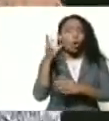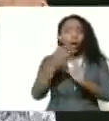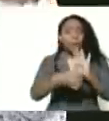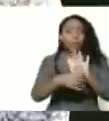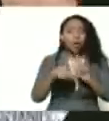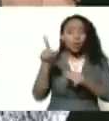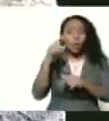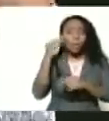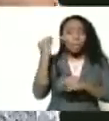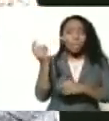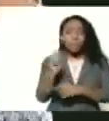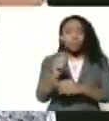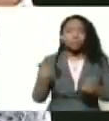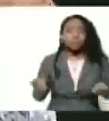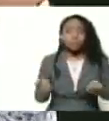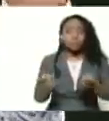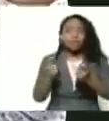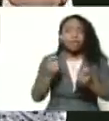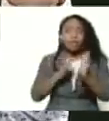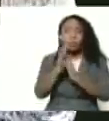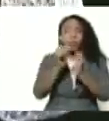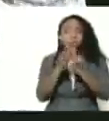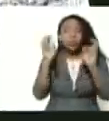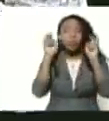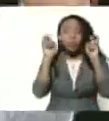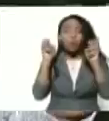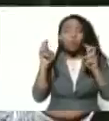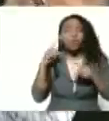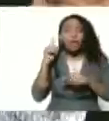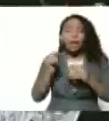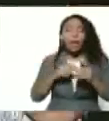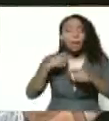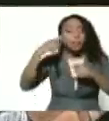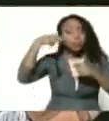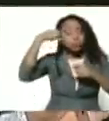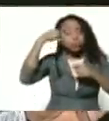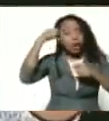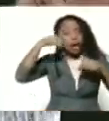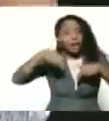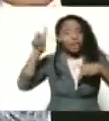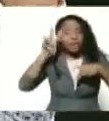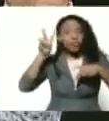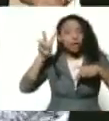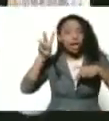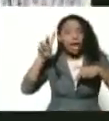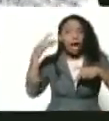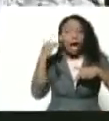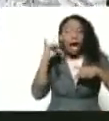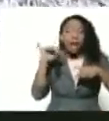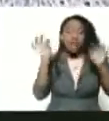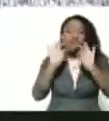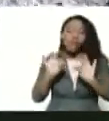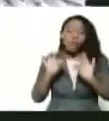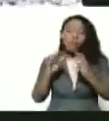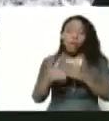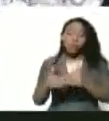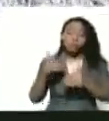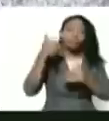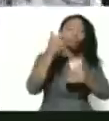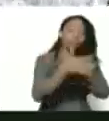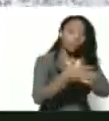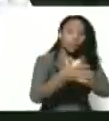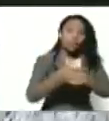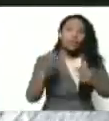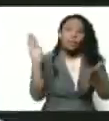momento en una innovación, presidente, de los modos de producción cinematográfica en Venezuela. Tenemos módulos de postproducción que se han